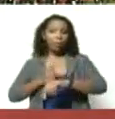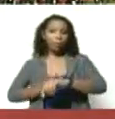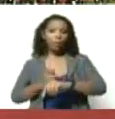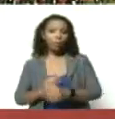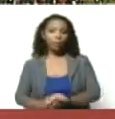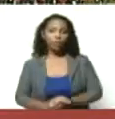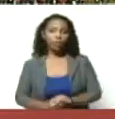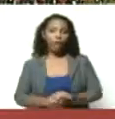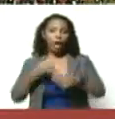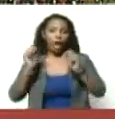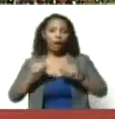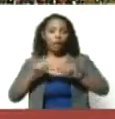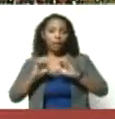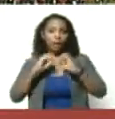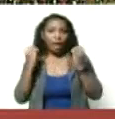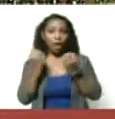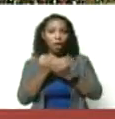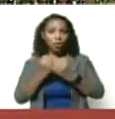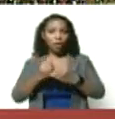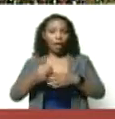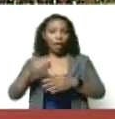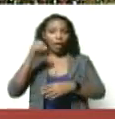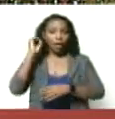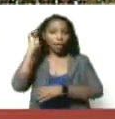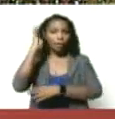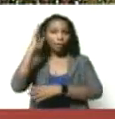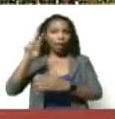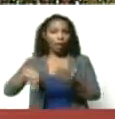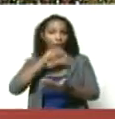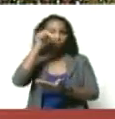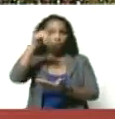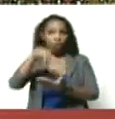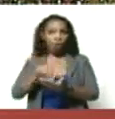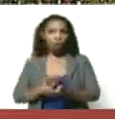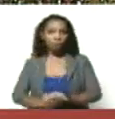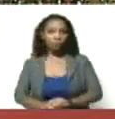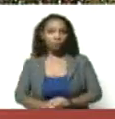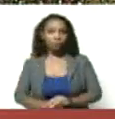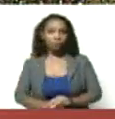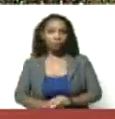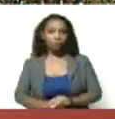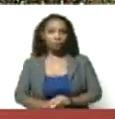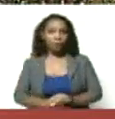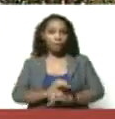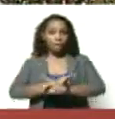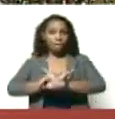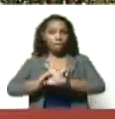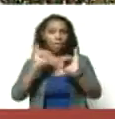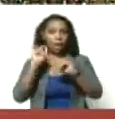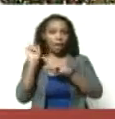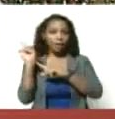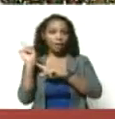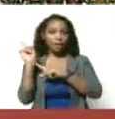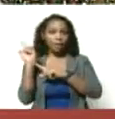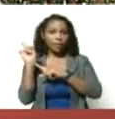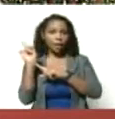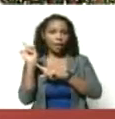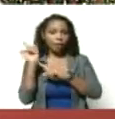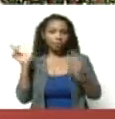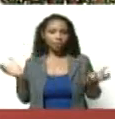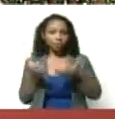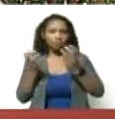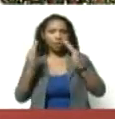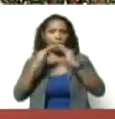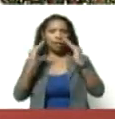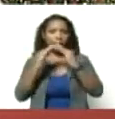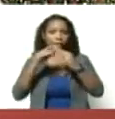momentos, acá en el Salón Elíptico del Palacio Federal Legislativo. Culminará esta capilla ardiente,